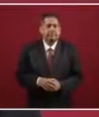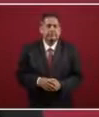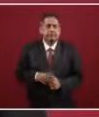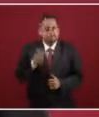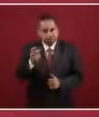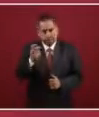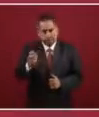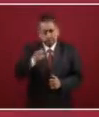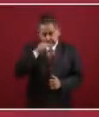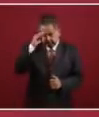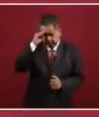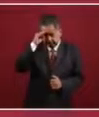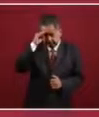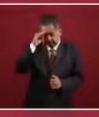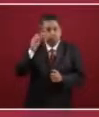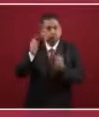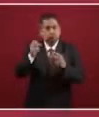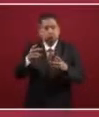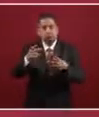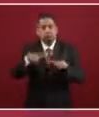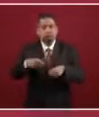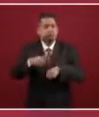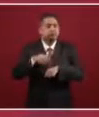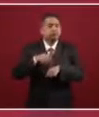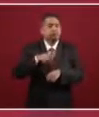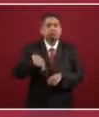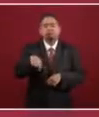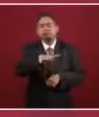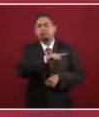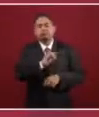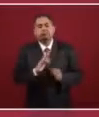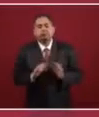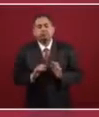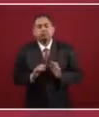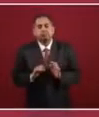Por eso muchos amigos